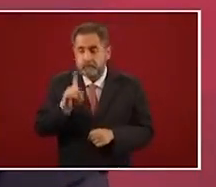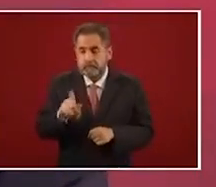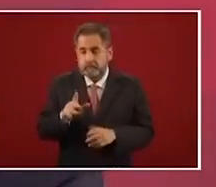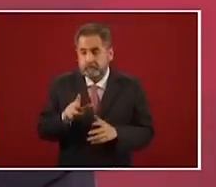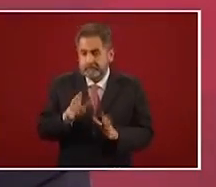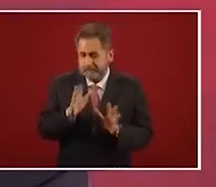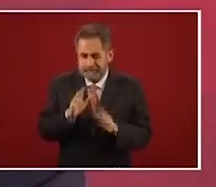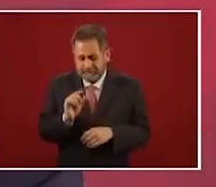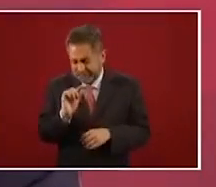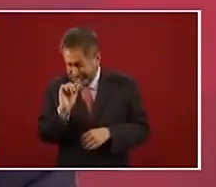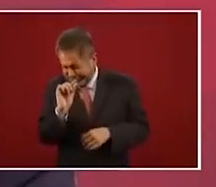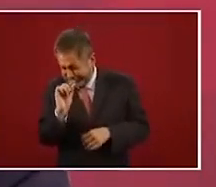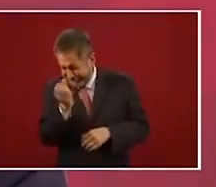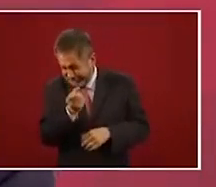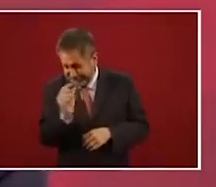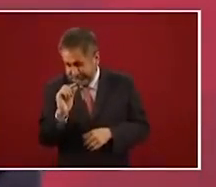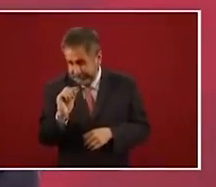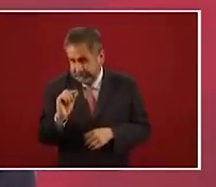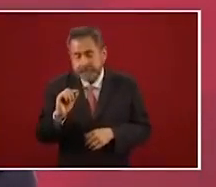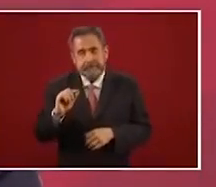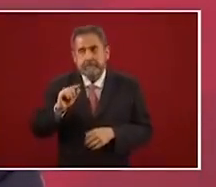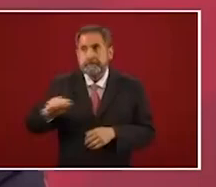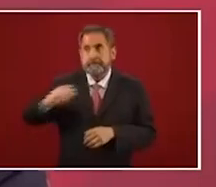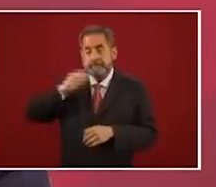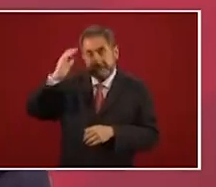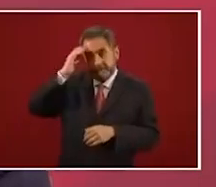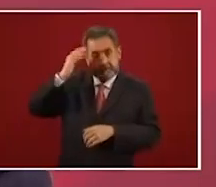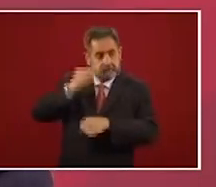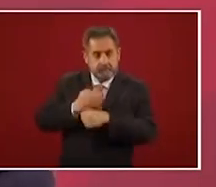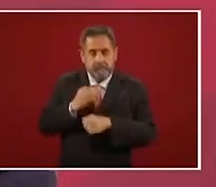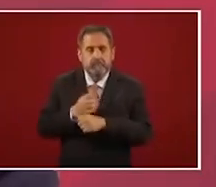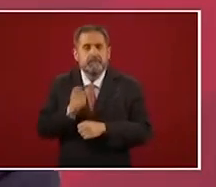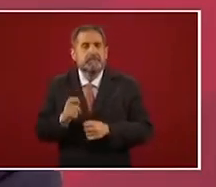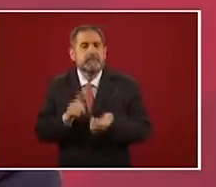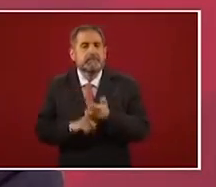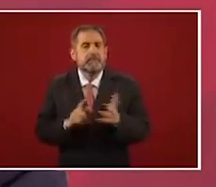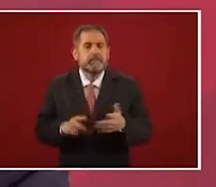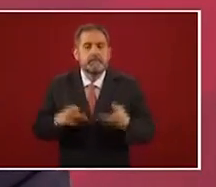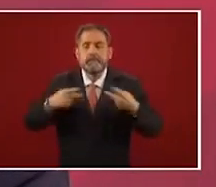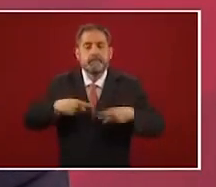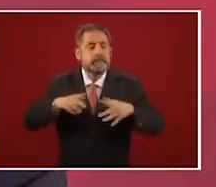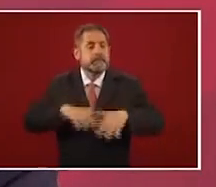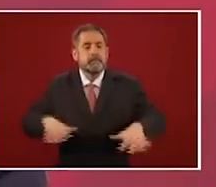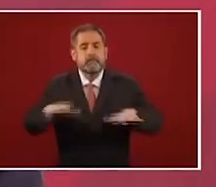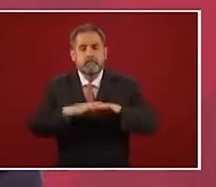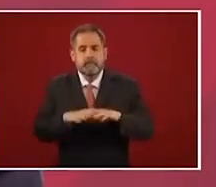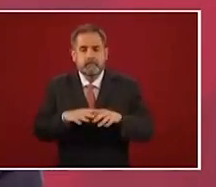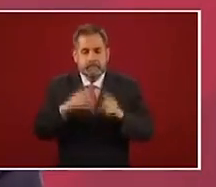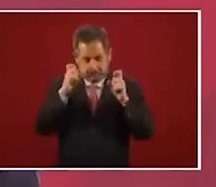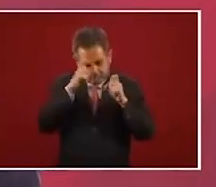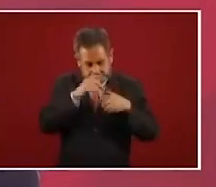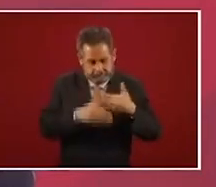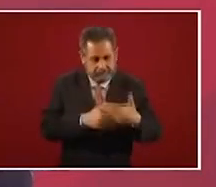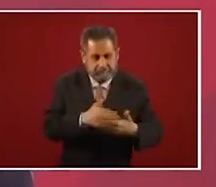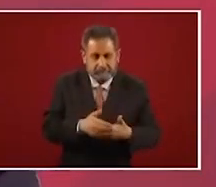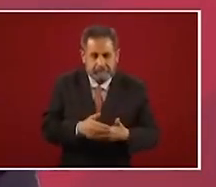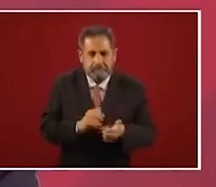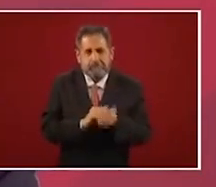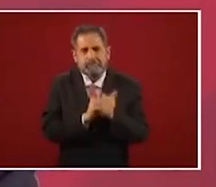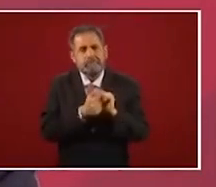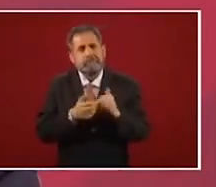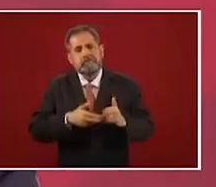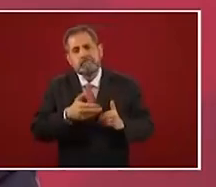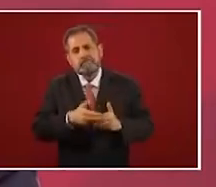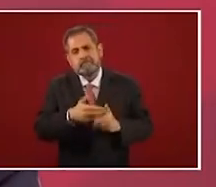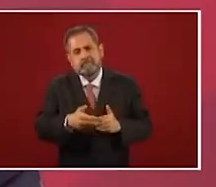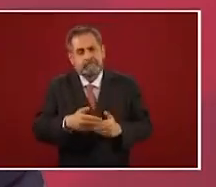proporción muy pequeña, hasta lo que se conoce en este momento, de personas se pueden complicar y efectivamente